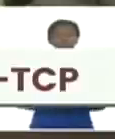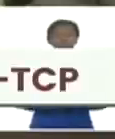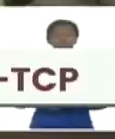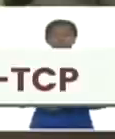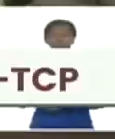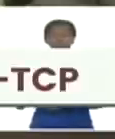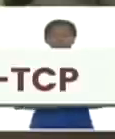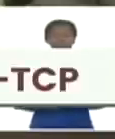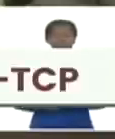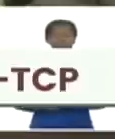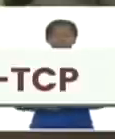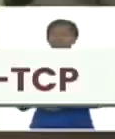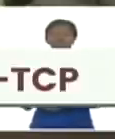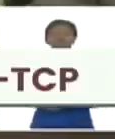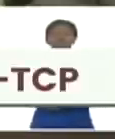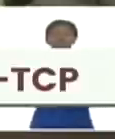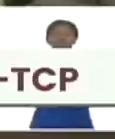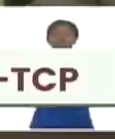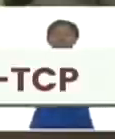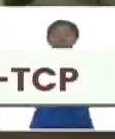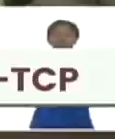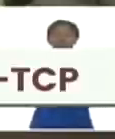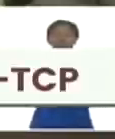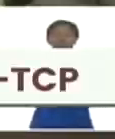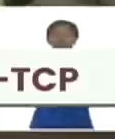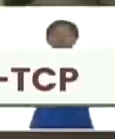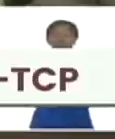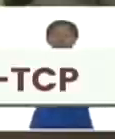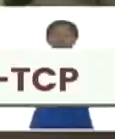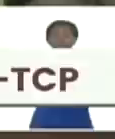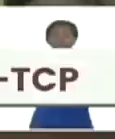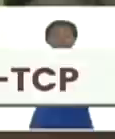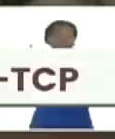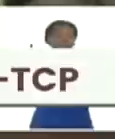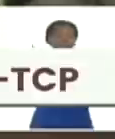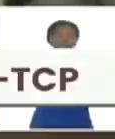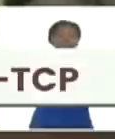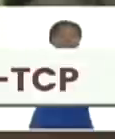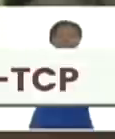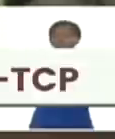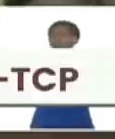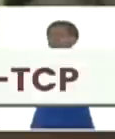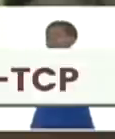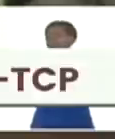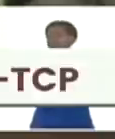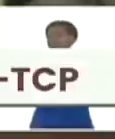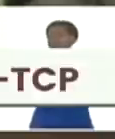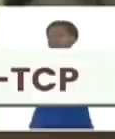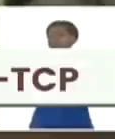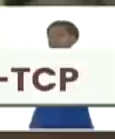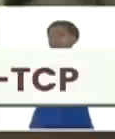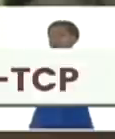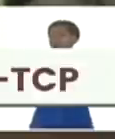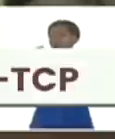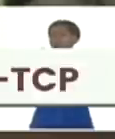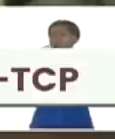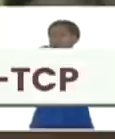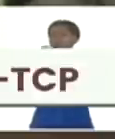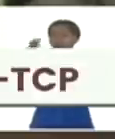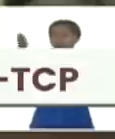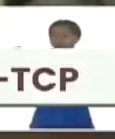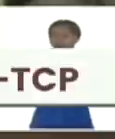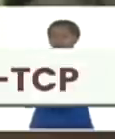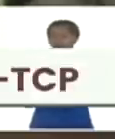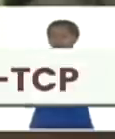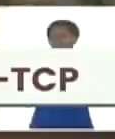Todos los que quieran salir, en Antigua, San Vicente, o cualquier otro país, y menciono